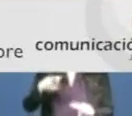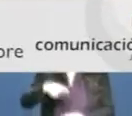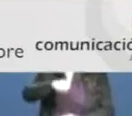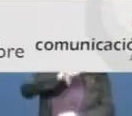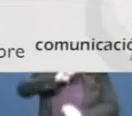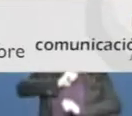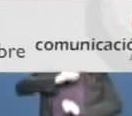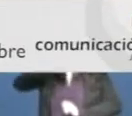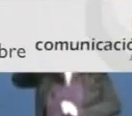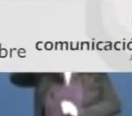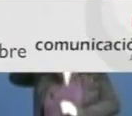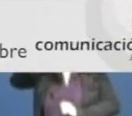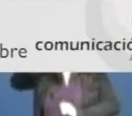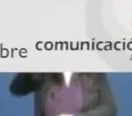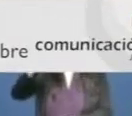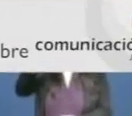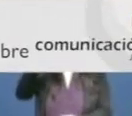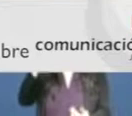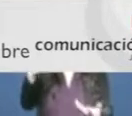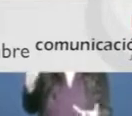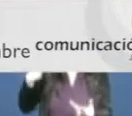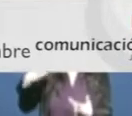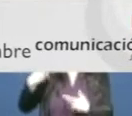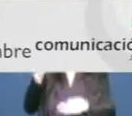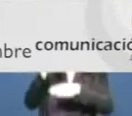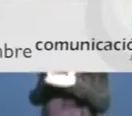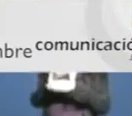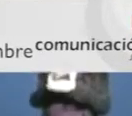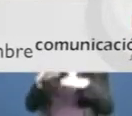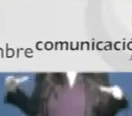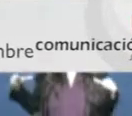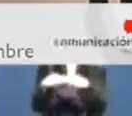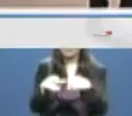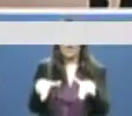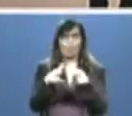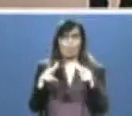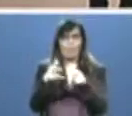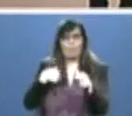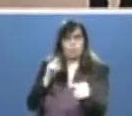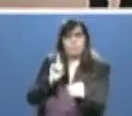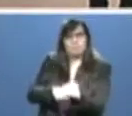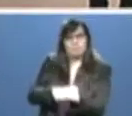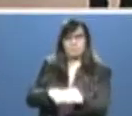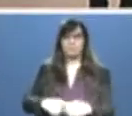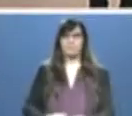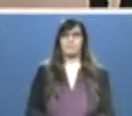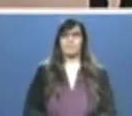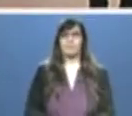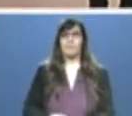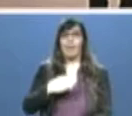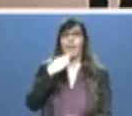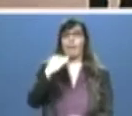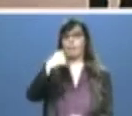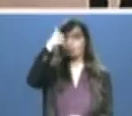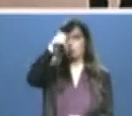honor que aquella que representa al conjunto de la sociedad a la que uno pertenece. Las edades del